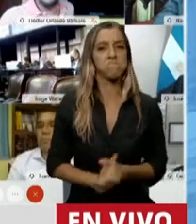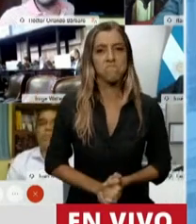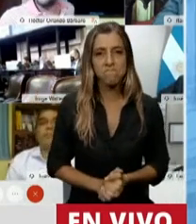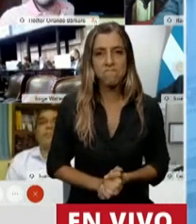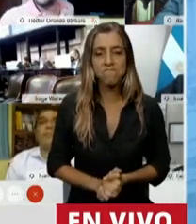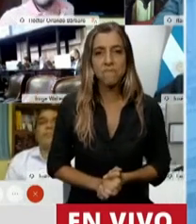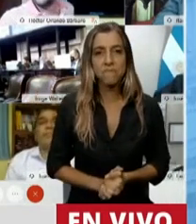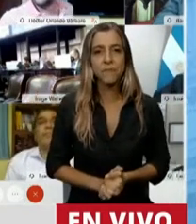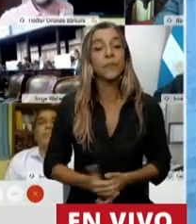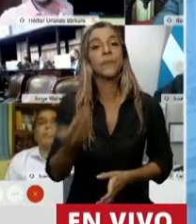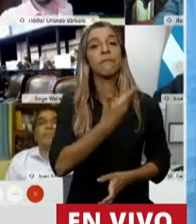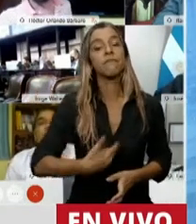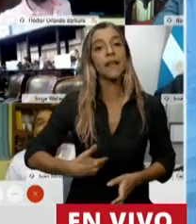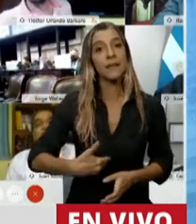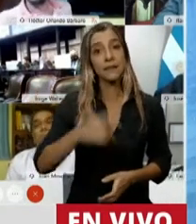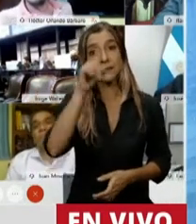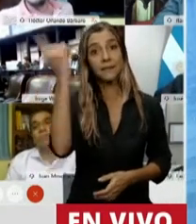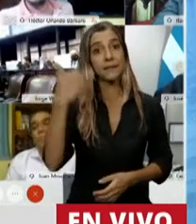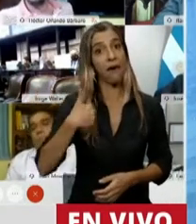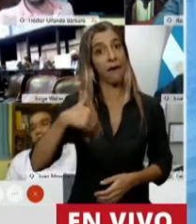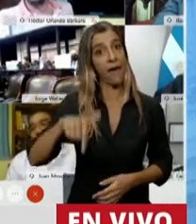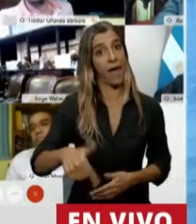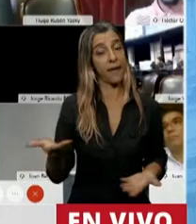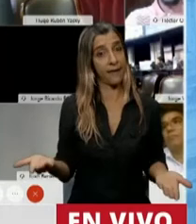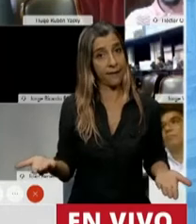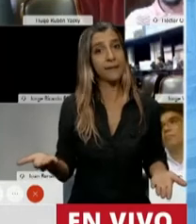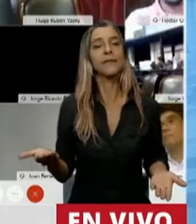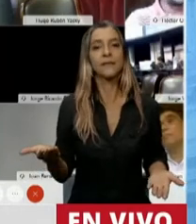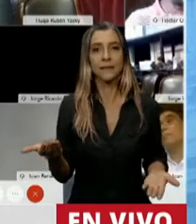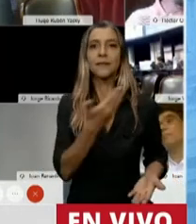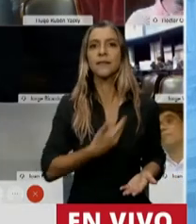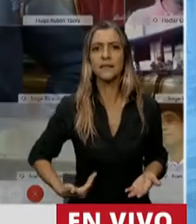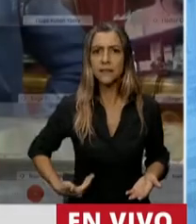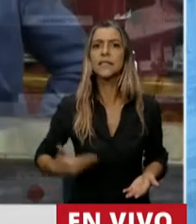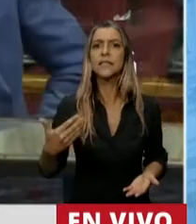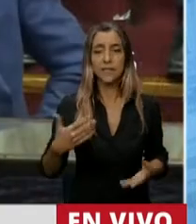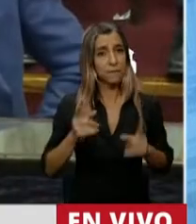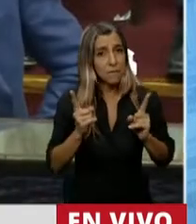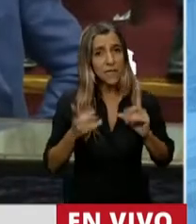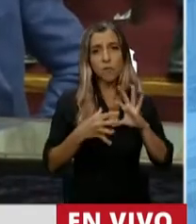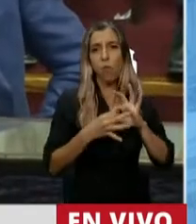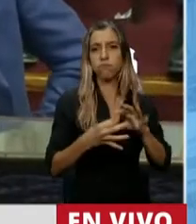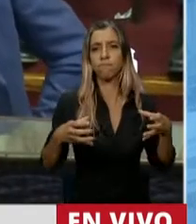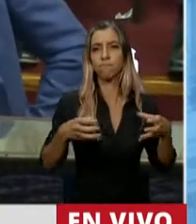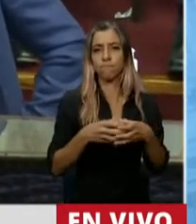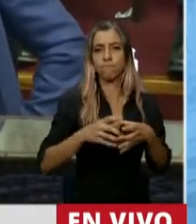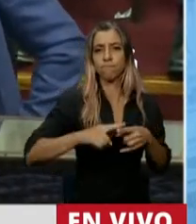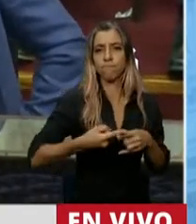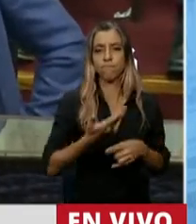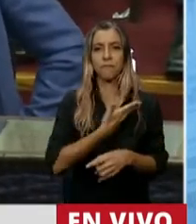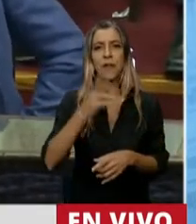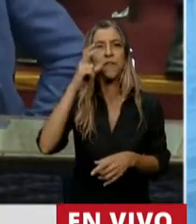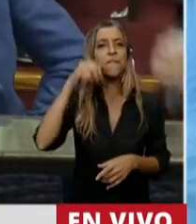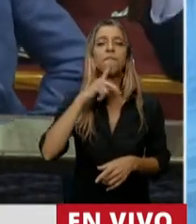El Estado argentino, el que encabeza el frente de todos, ha acompañado